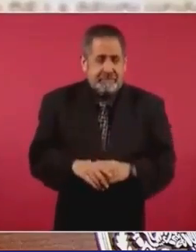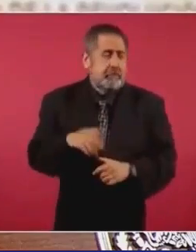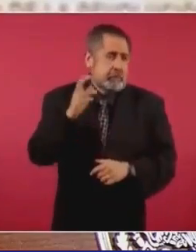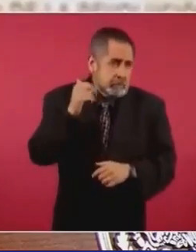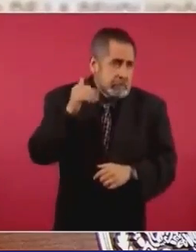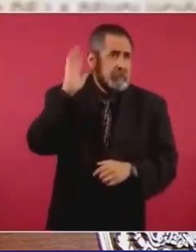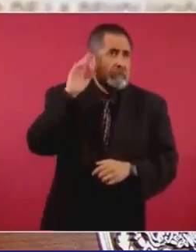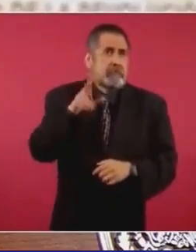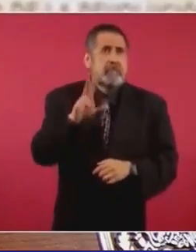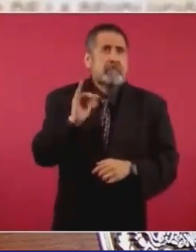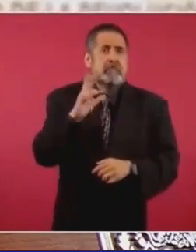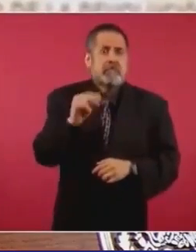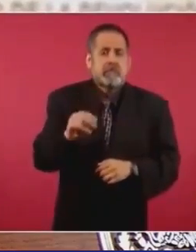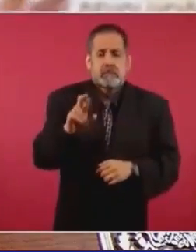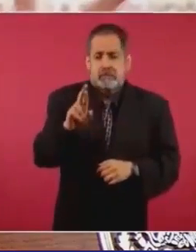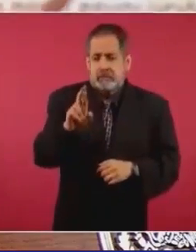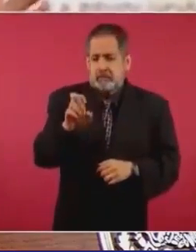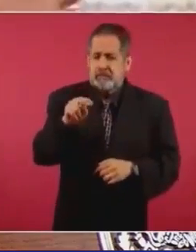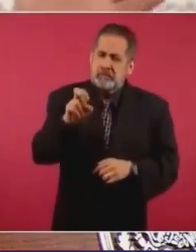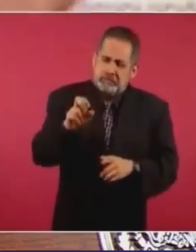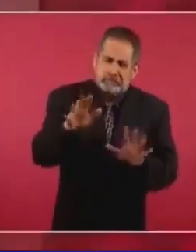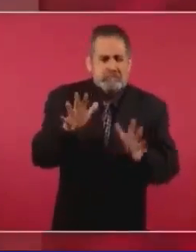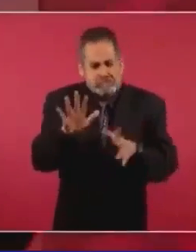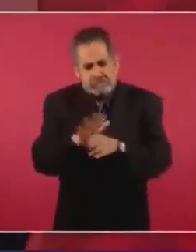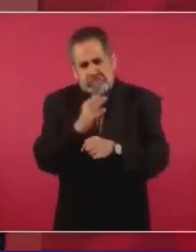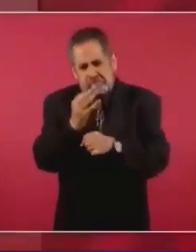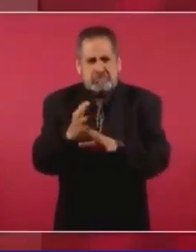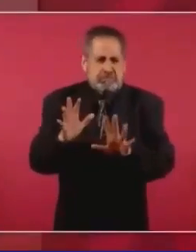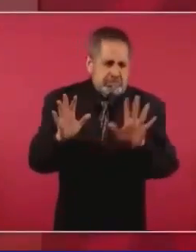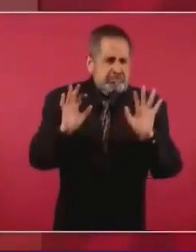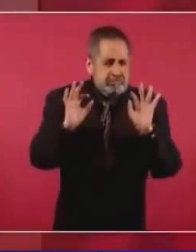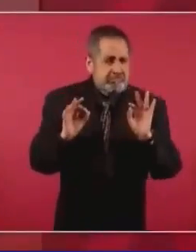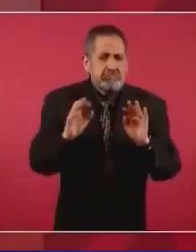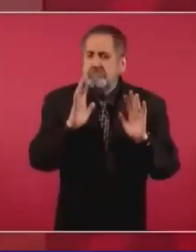estuvo, ya tampoco está. René era más o menos.